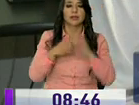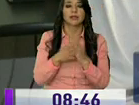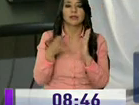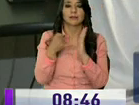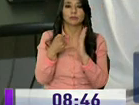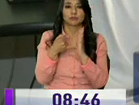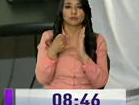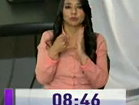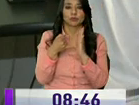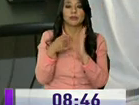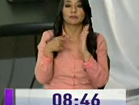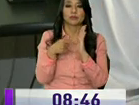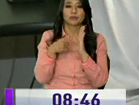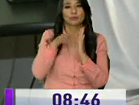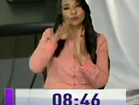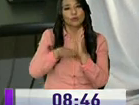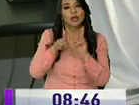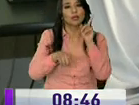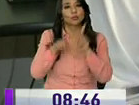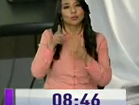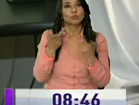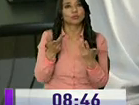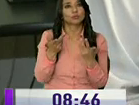y la reducción para cierto tipo de